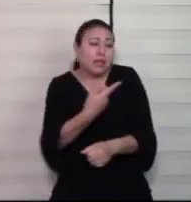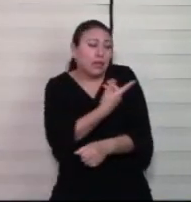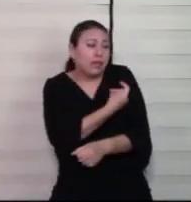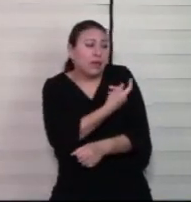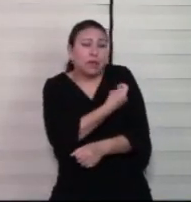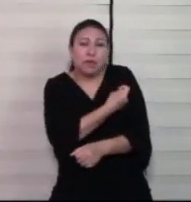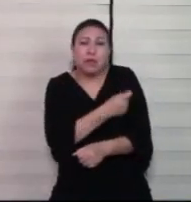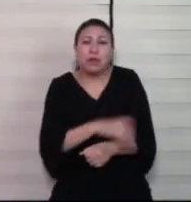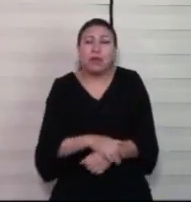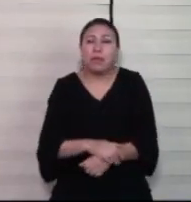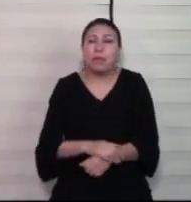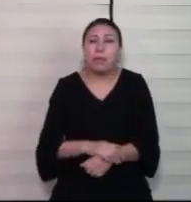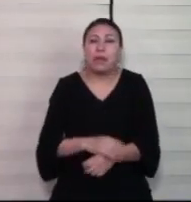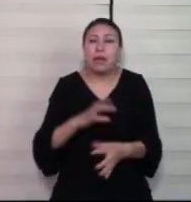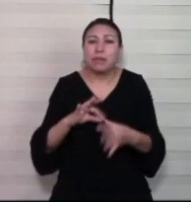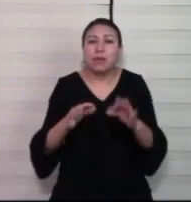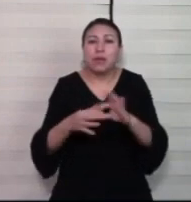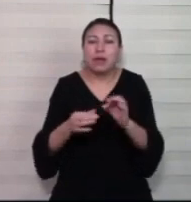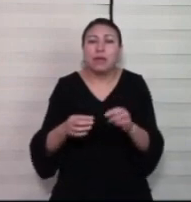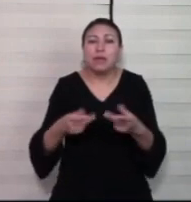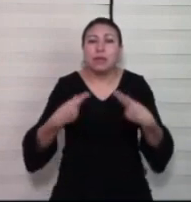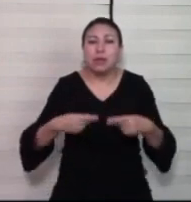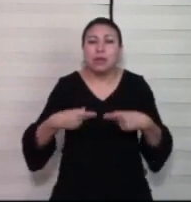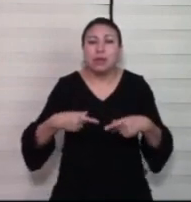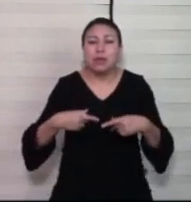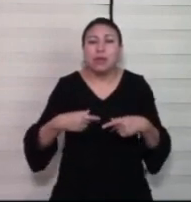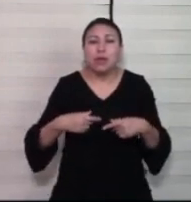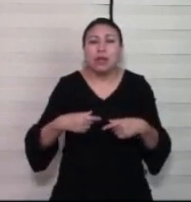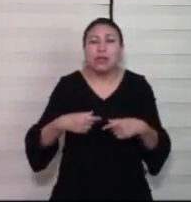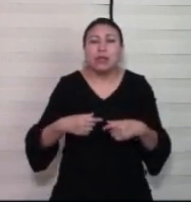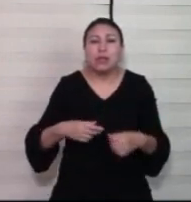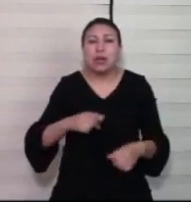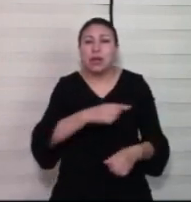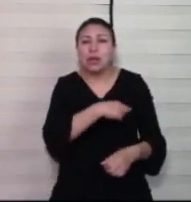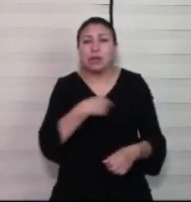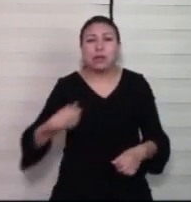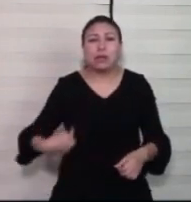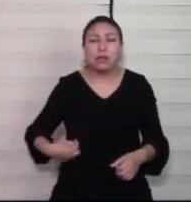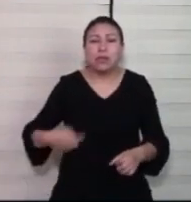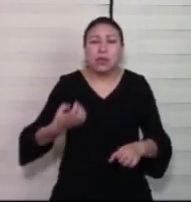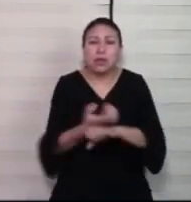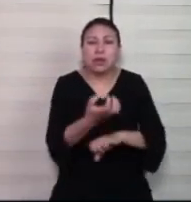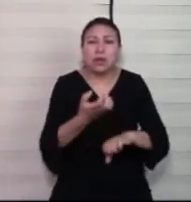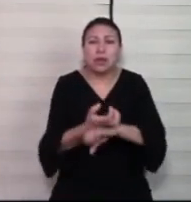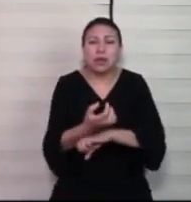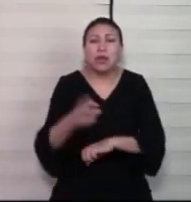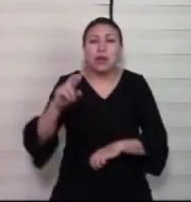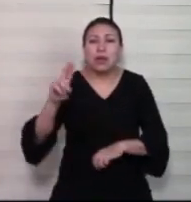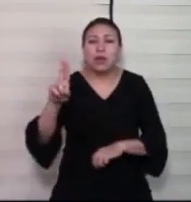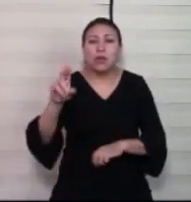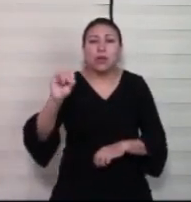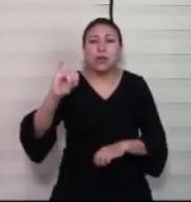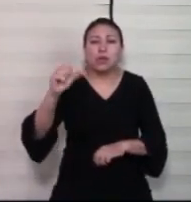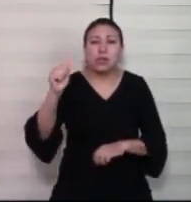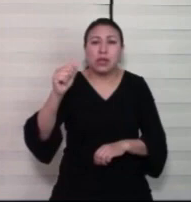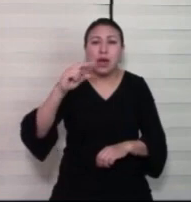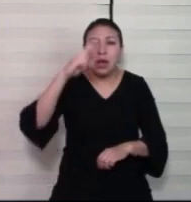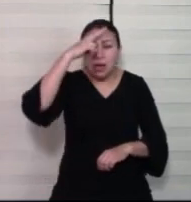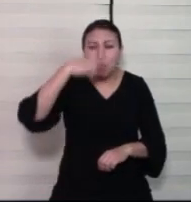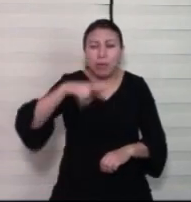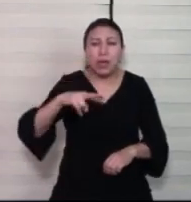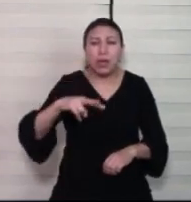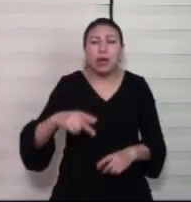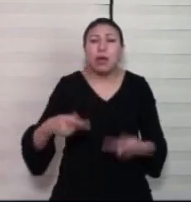de voluntarios en Rusia, en China, en Estados Unidos y próximamente en México, pero aún los